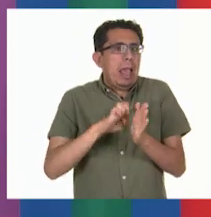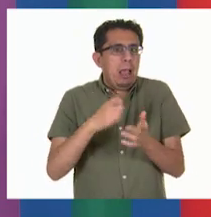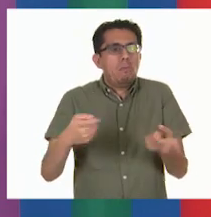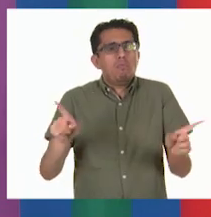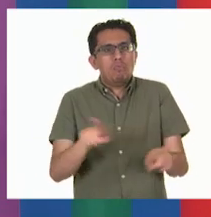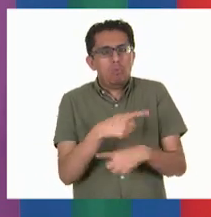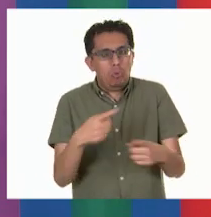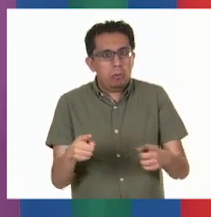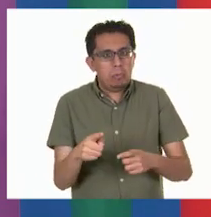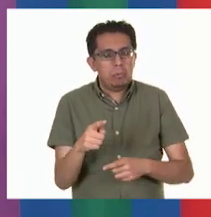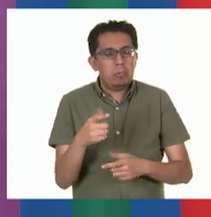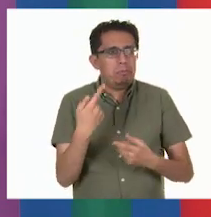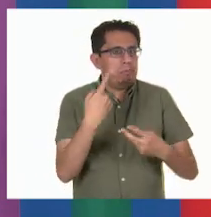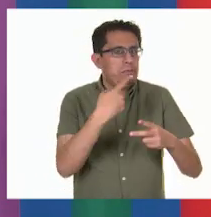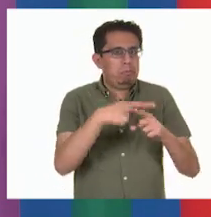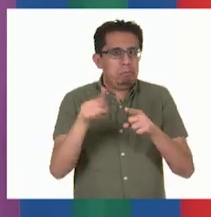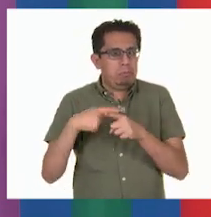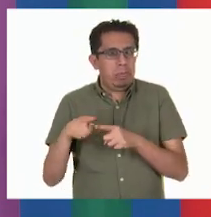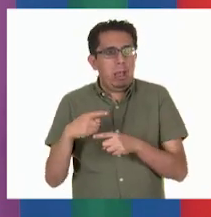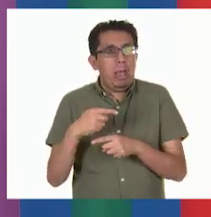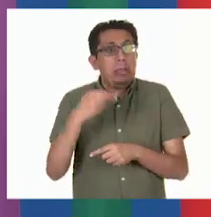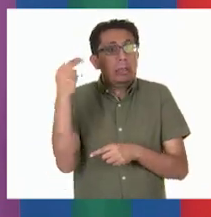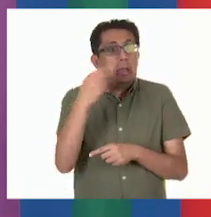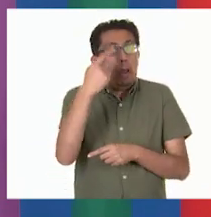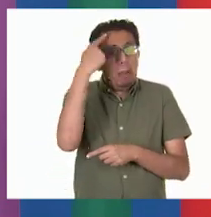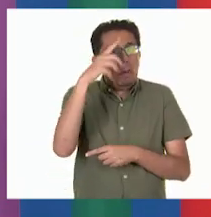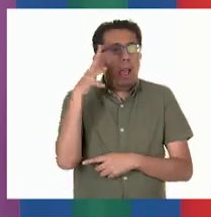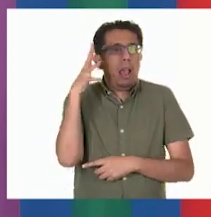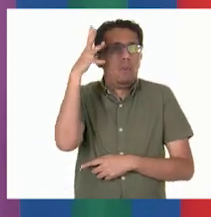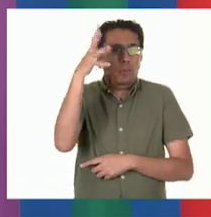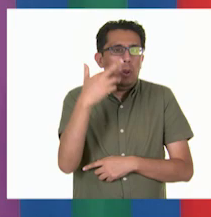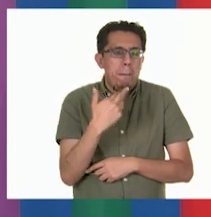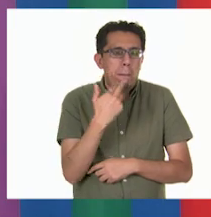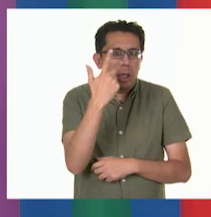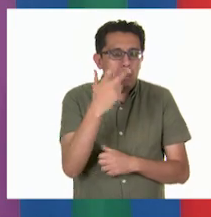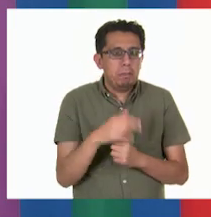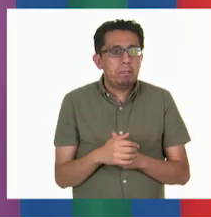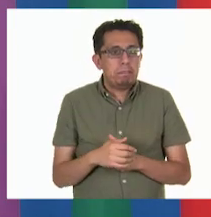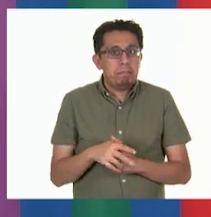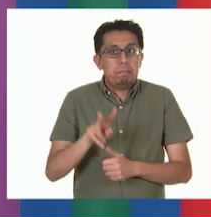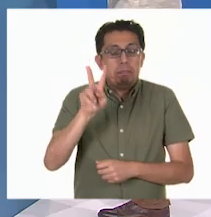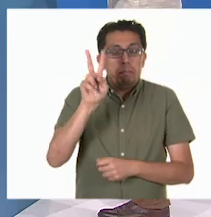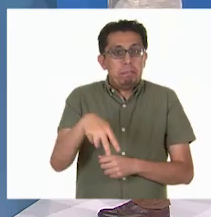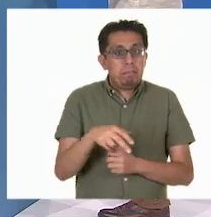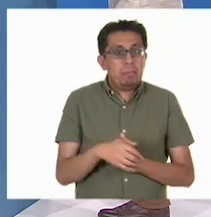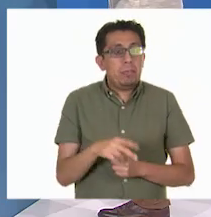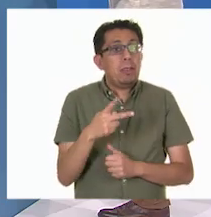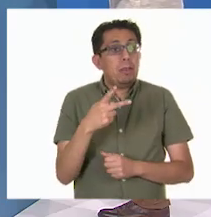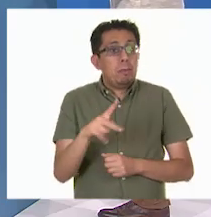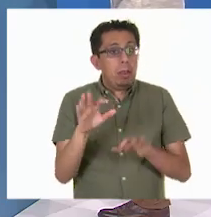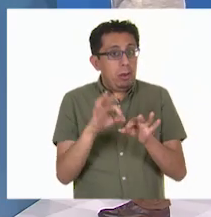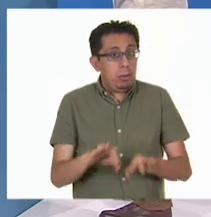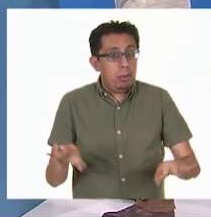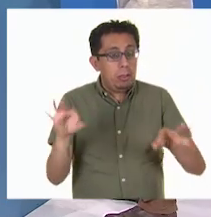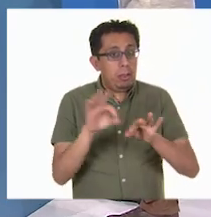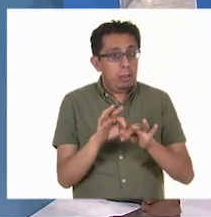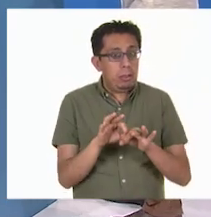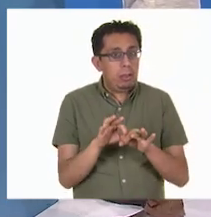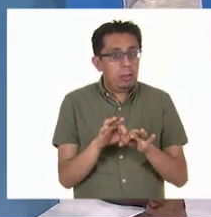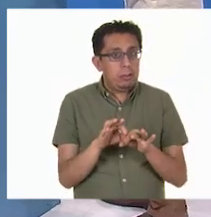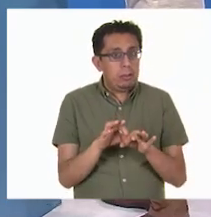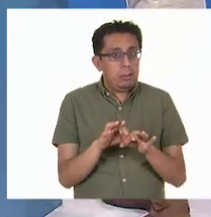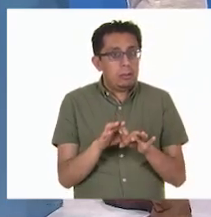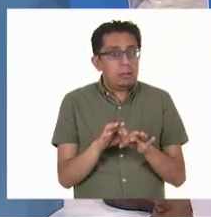recursos valiosos y necesarios para lograr un futuro mejor. Así es, Joaquín, pero también es importante mencionar